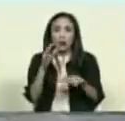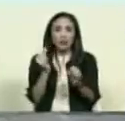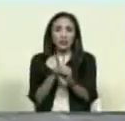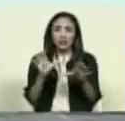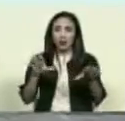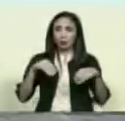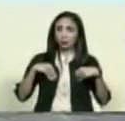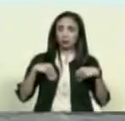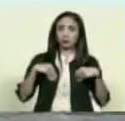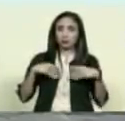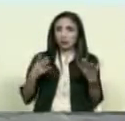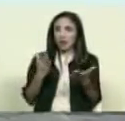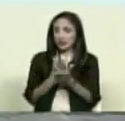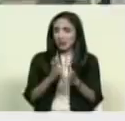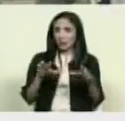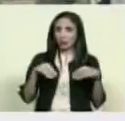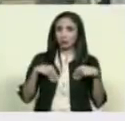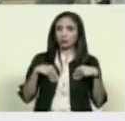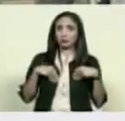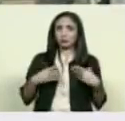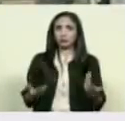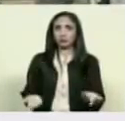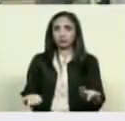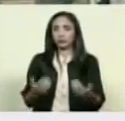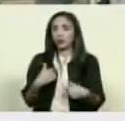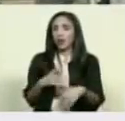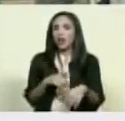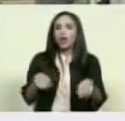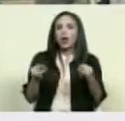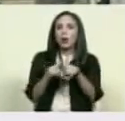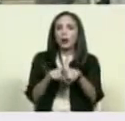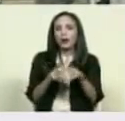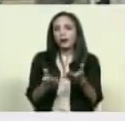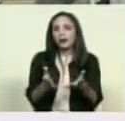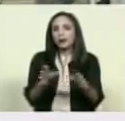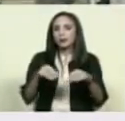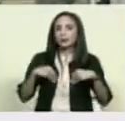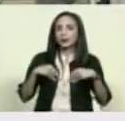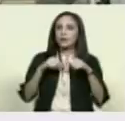nada. ¿Ah? Ni lavan,